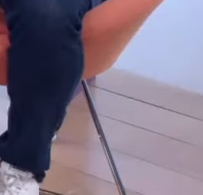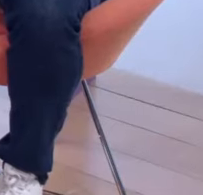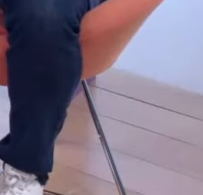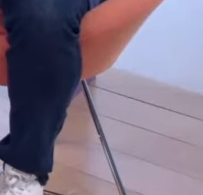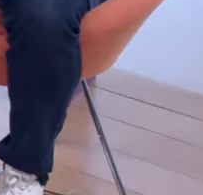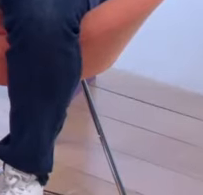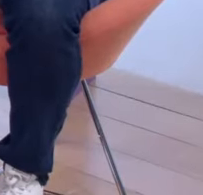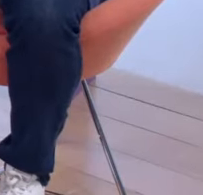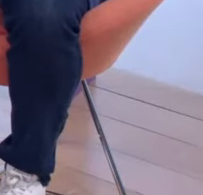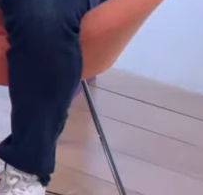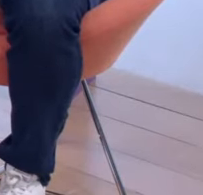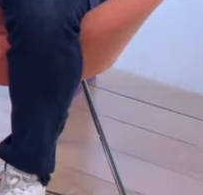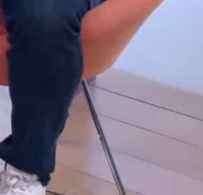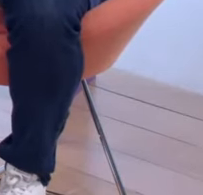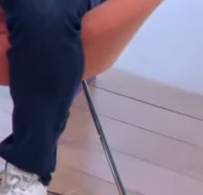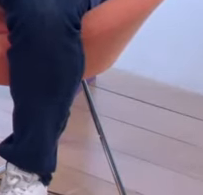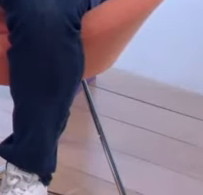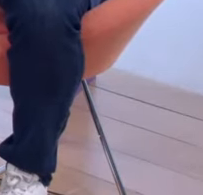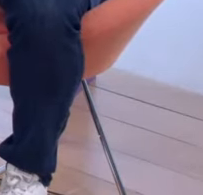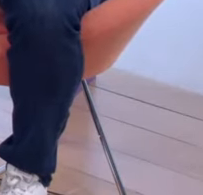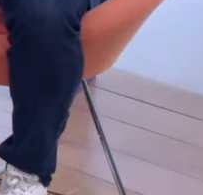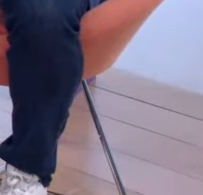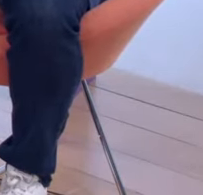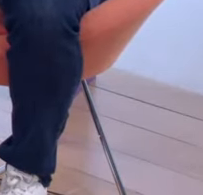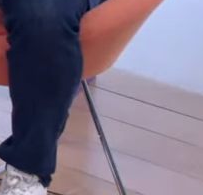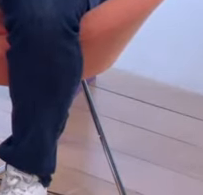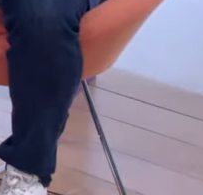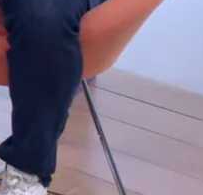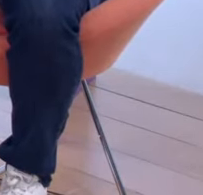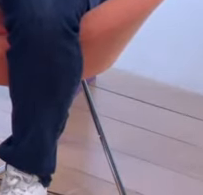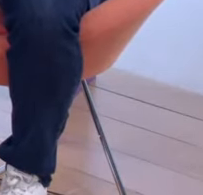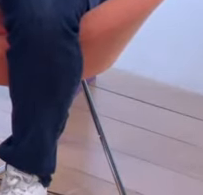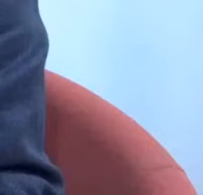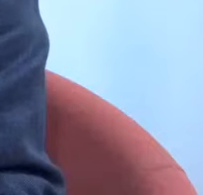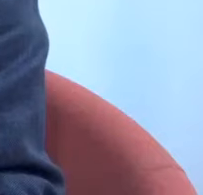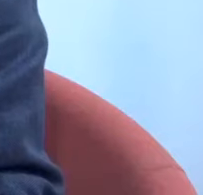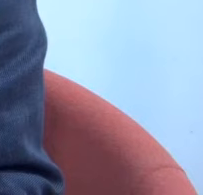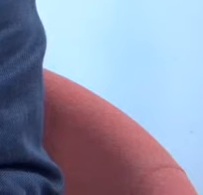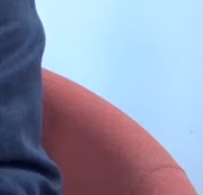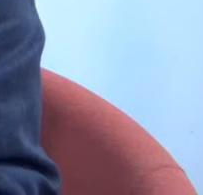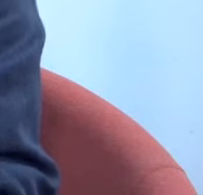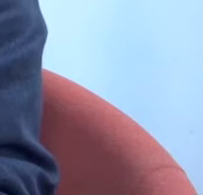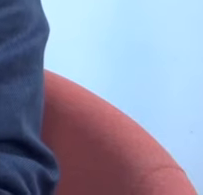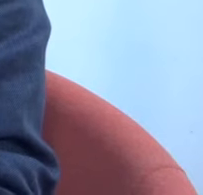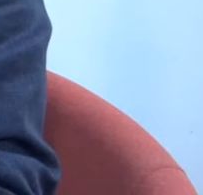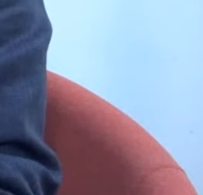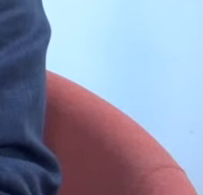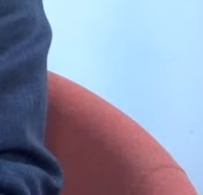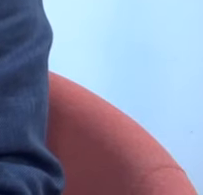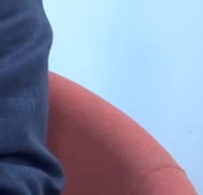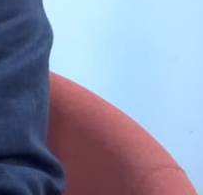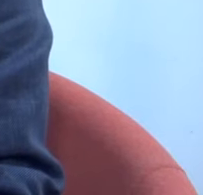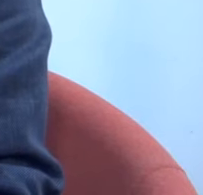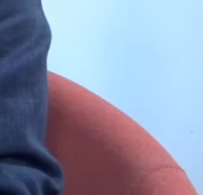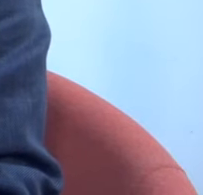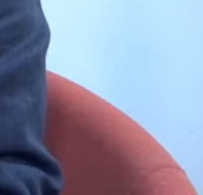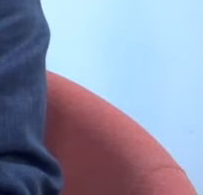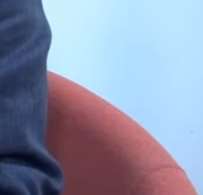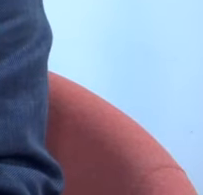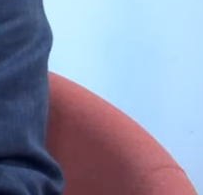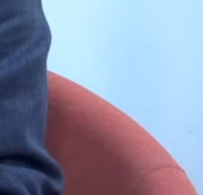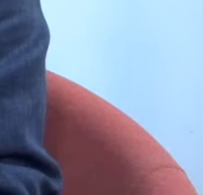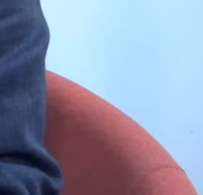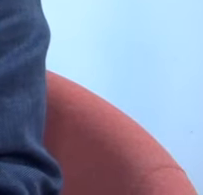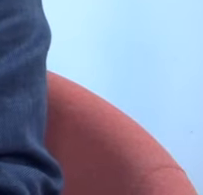pues ya los vimos un poquito en el video, pero recordarles que, bueno, pues ya se acercan las fechas de este nuevo Rally Rompe 2020. Van a estar espectaculares. Es un